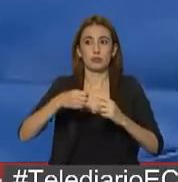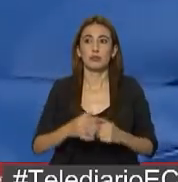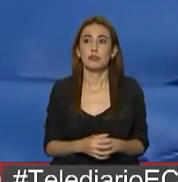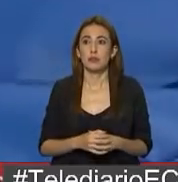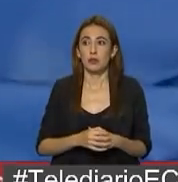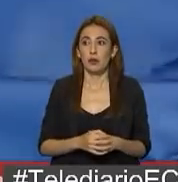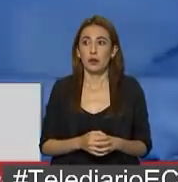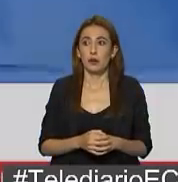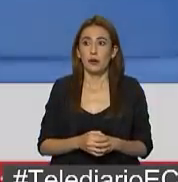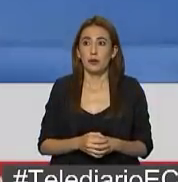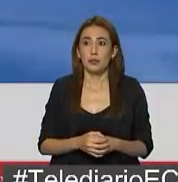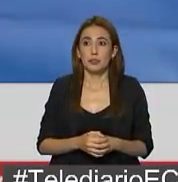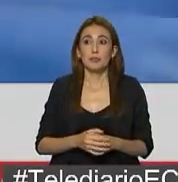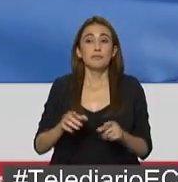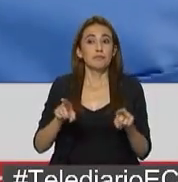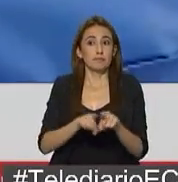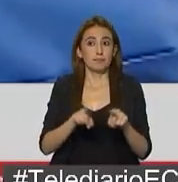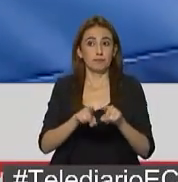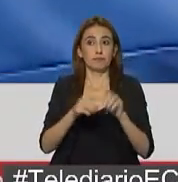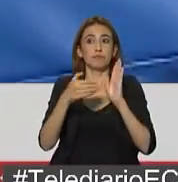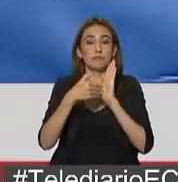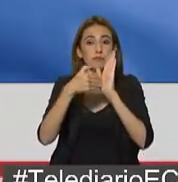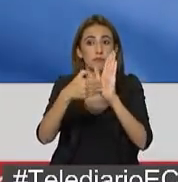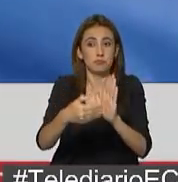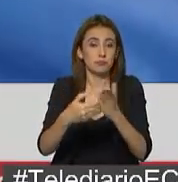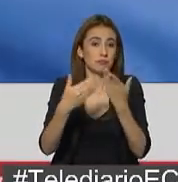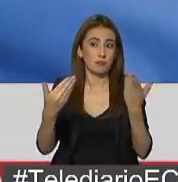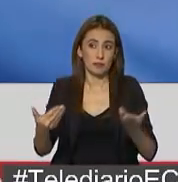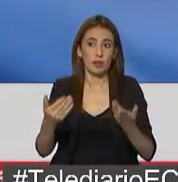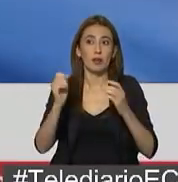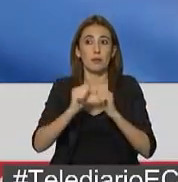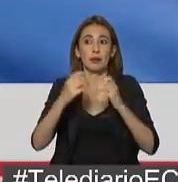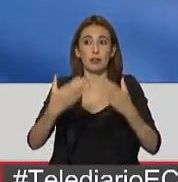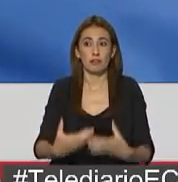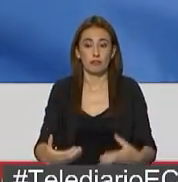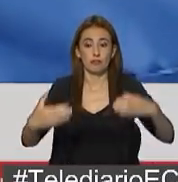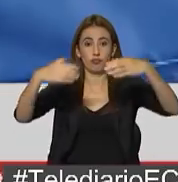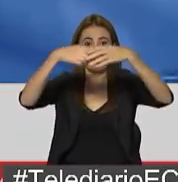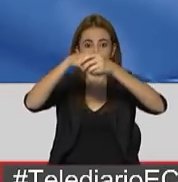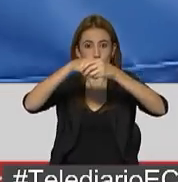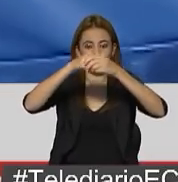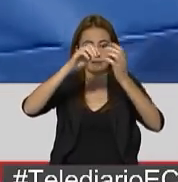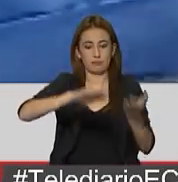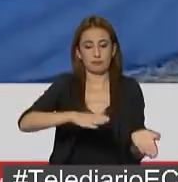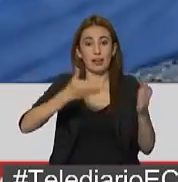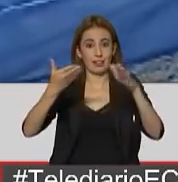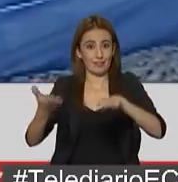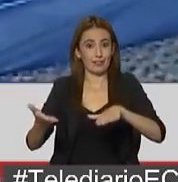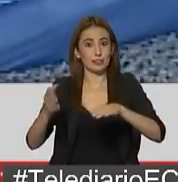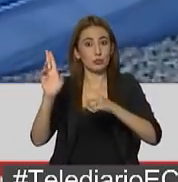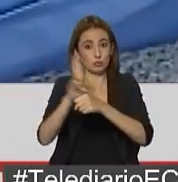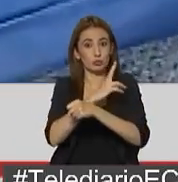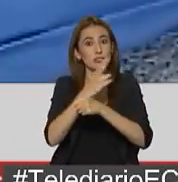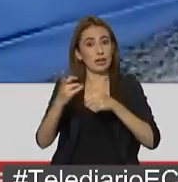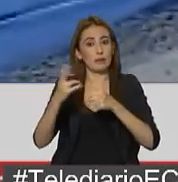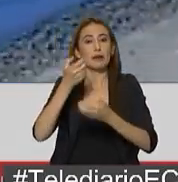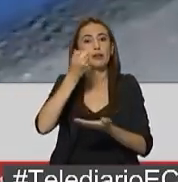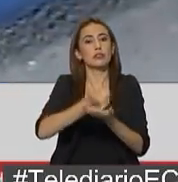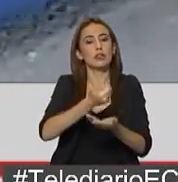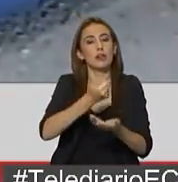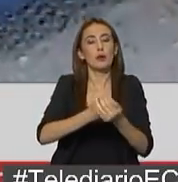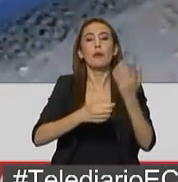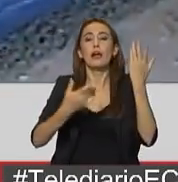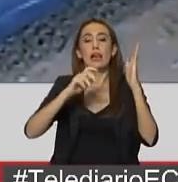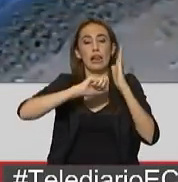Como referencia para determinar el sobreprecio en la compra de fundas para cadáveres, la Contraloría analizó las adquisiciones